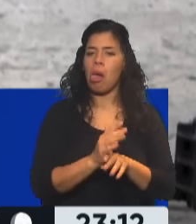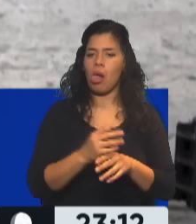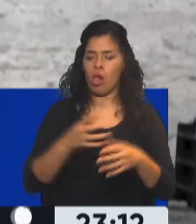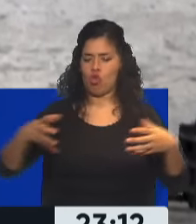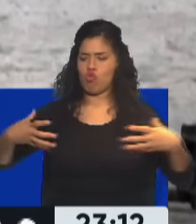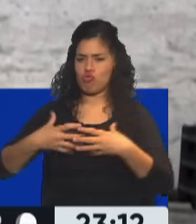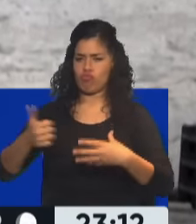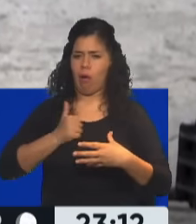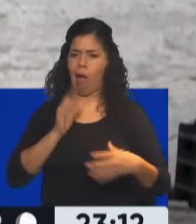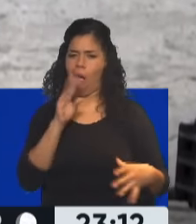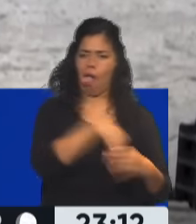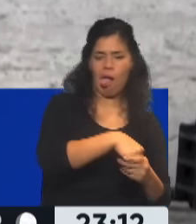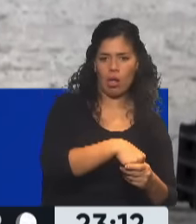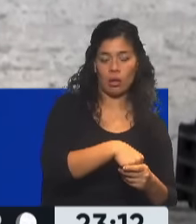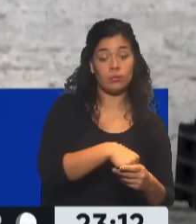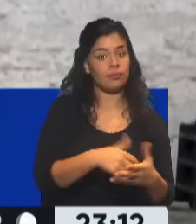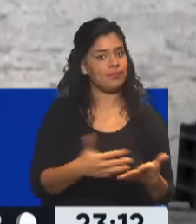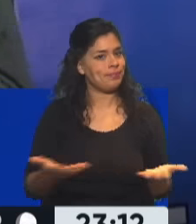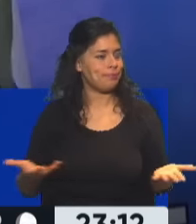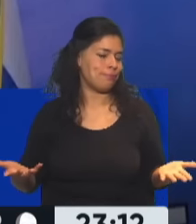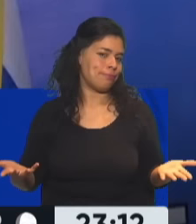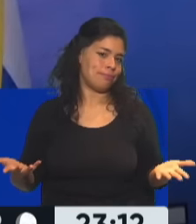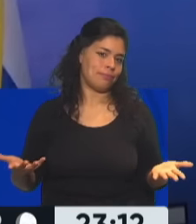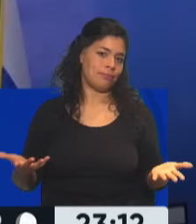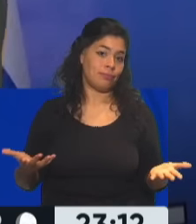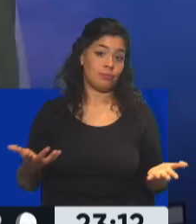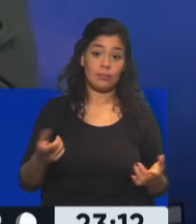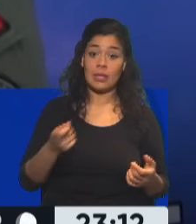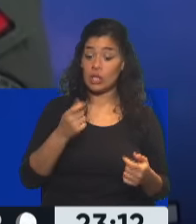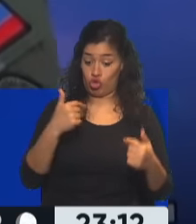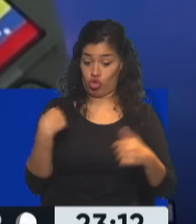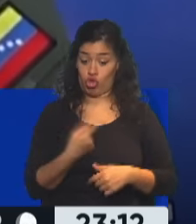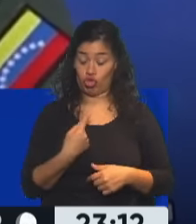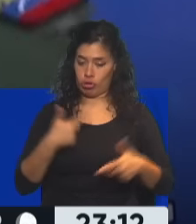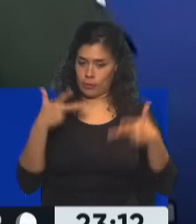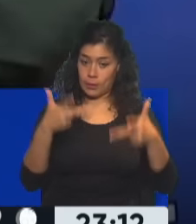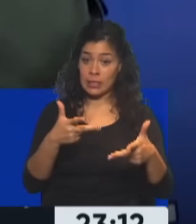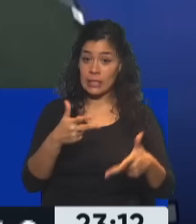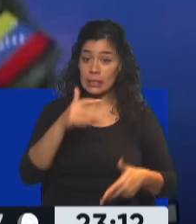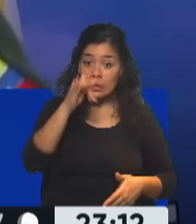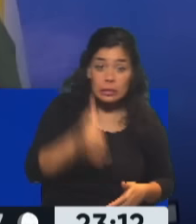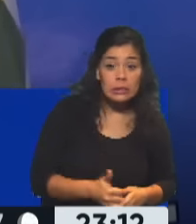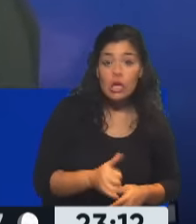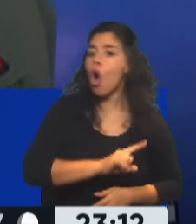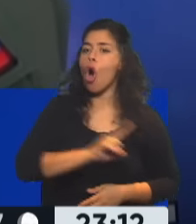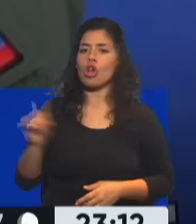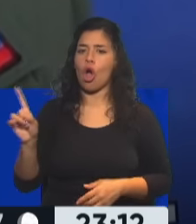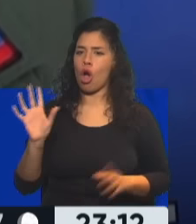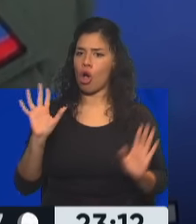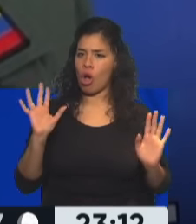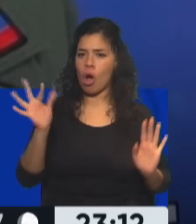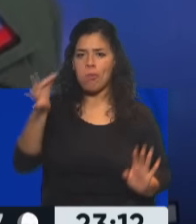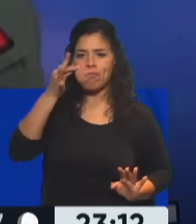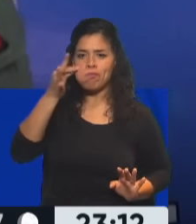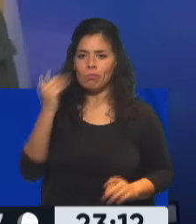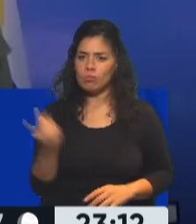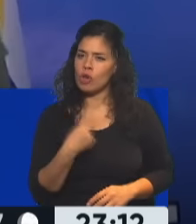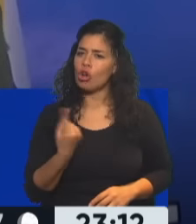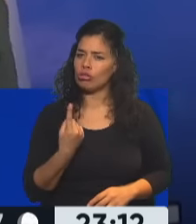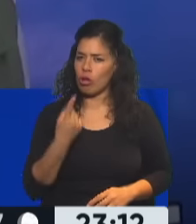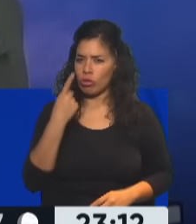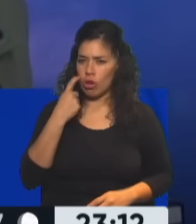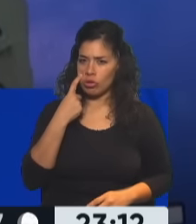Trasladarían entonces la autoridad de decir si esto es correcto o esto es correcto a la Fuerza Armada Nacional Bolivariana. Y eso no puede